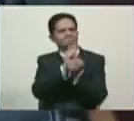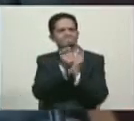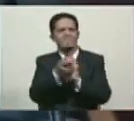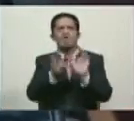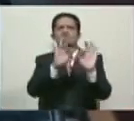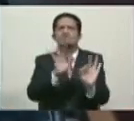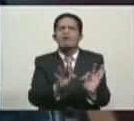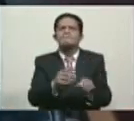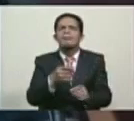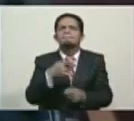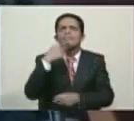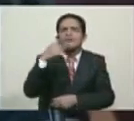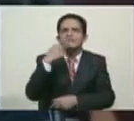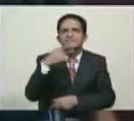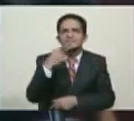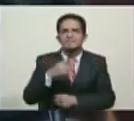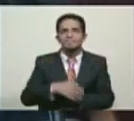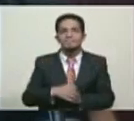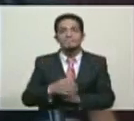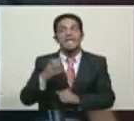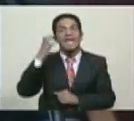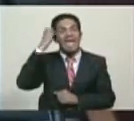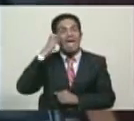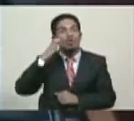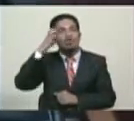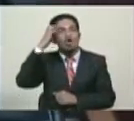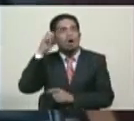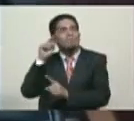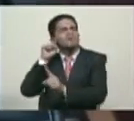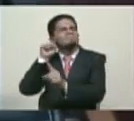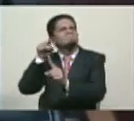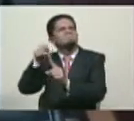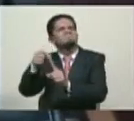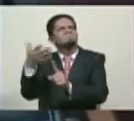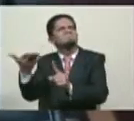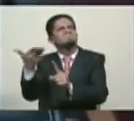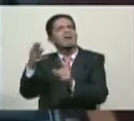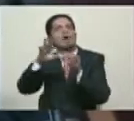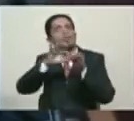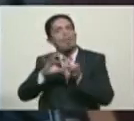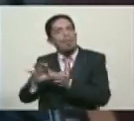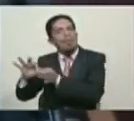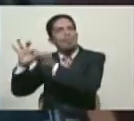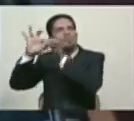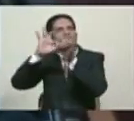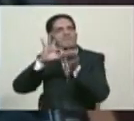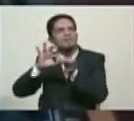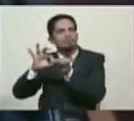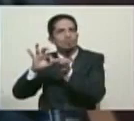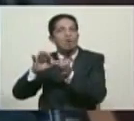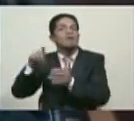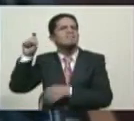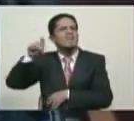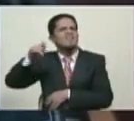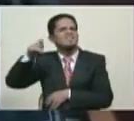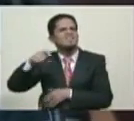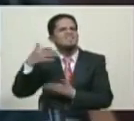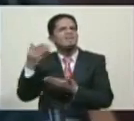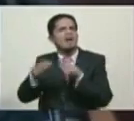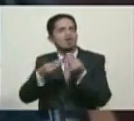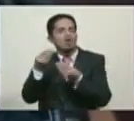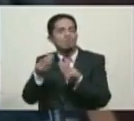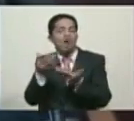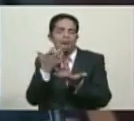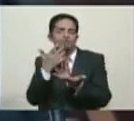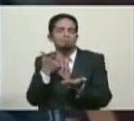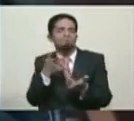y externa. Europa apuntaba hacia la unificación y requería una sostenibilidad energética